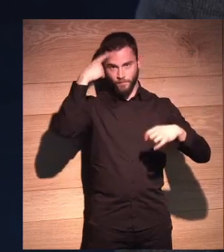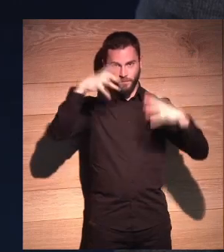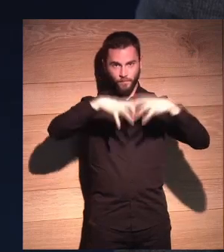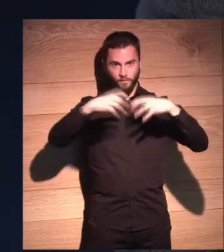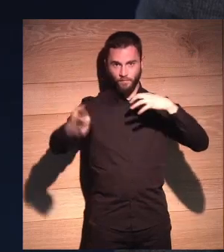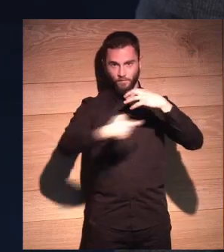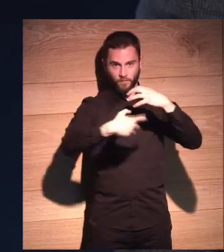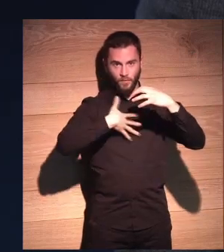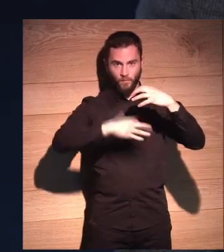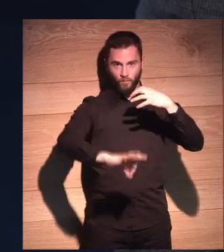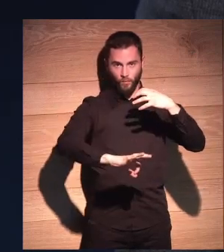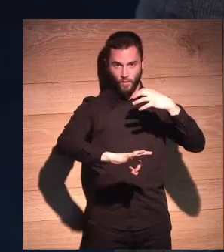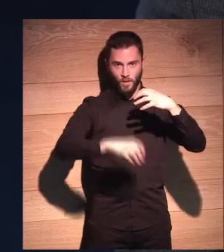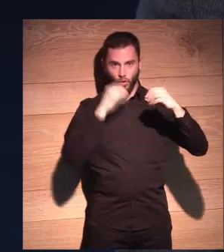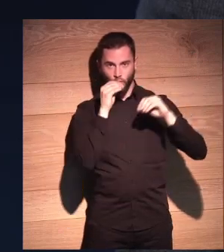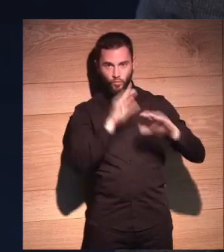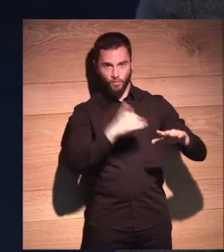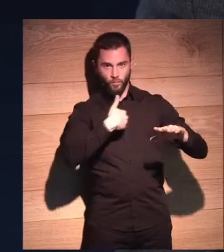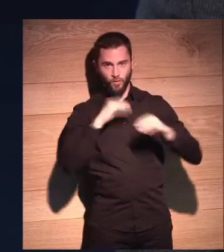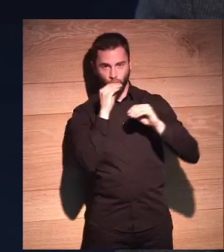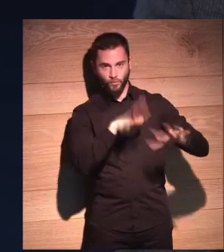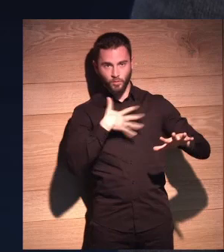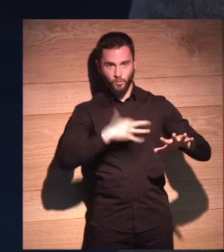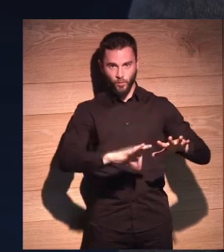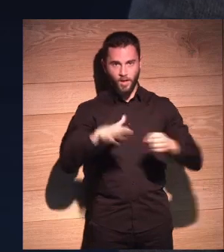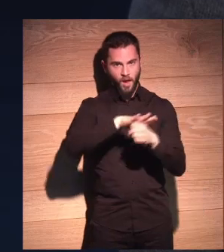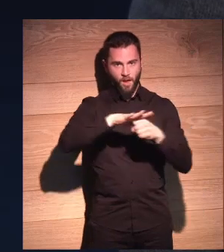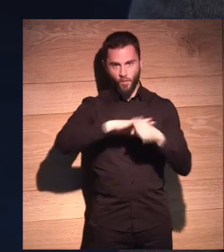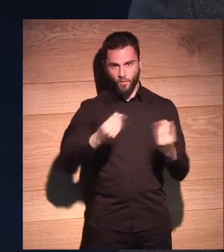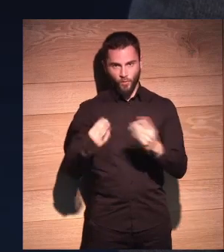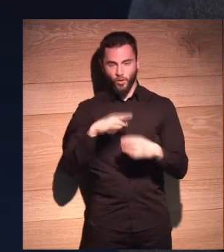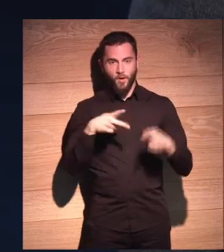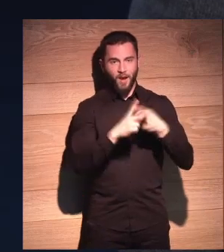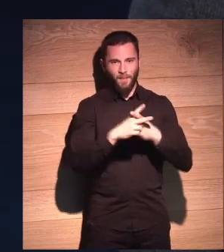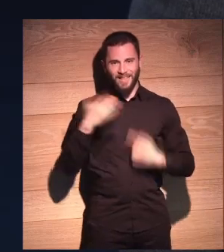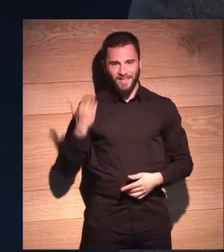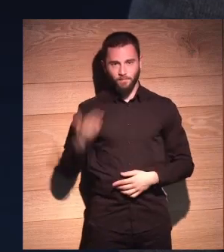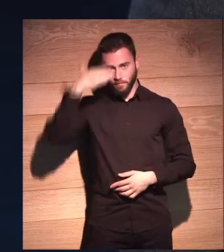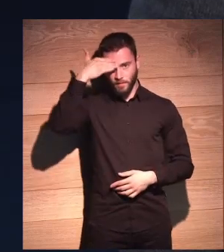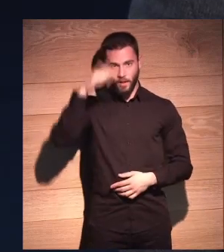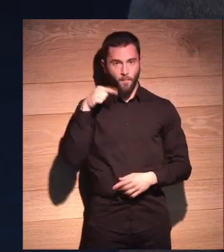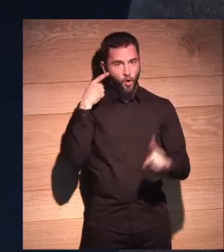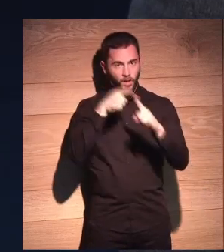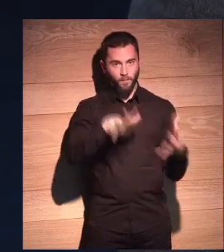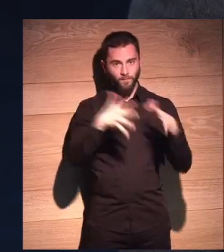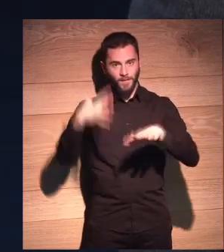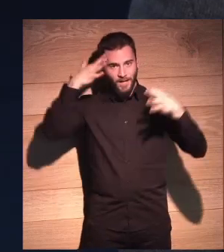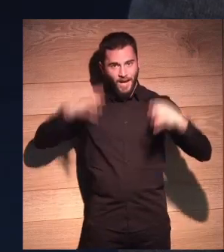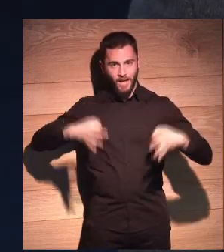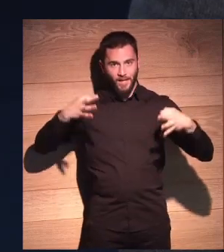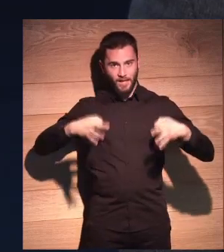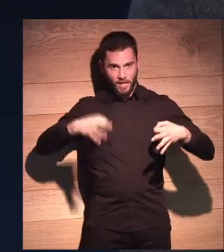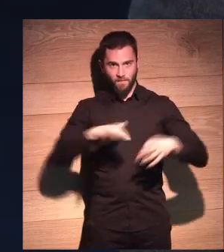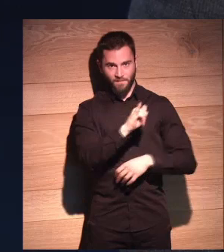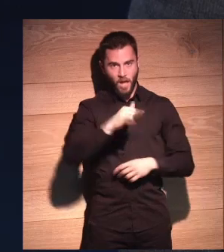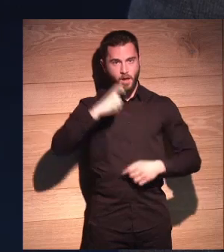Por supuesto, hay muchísimo campo para desarrollarlo, pero digamos que las piezas fundamentales para que esto sea una realidad están aún